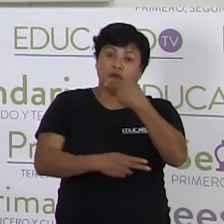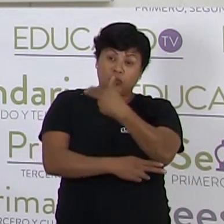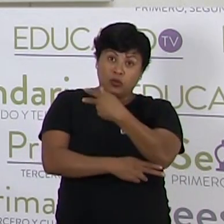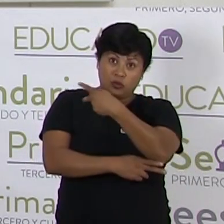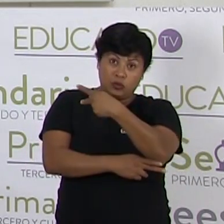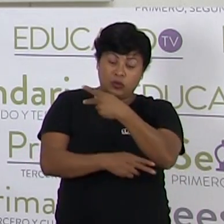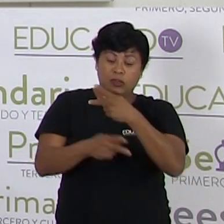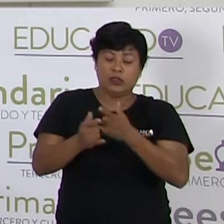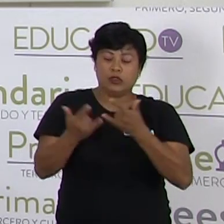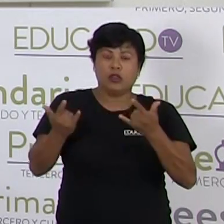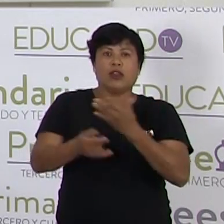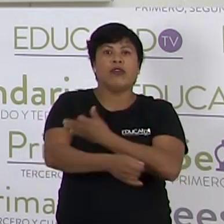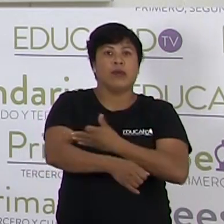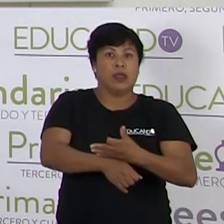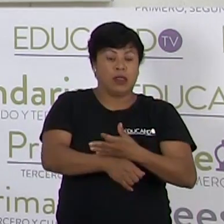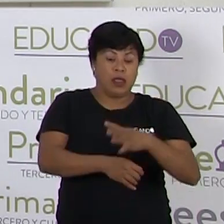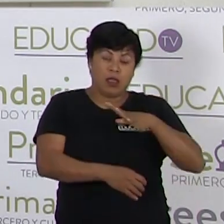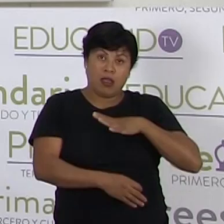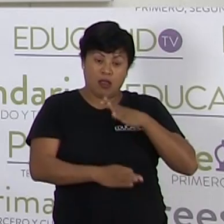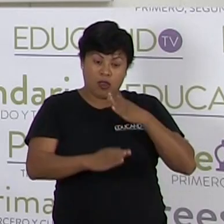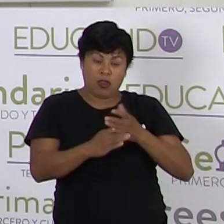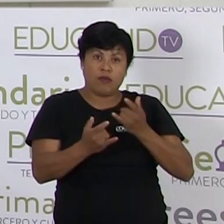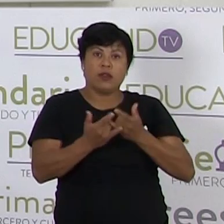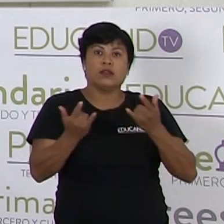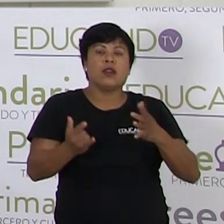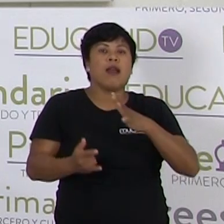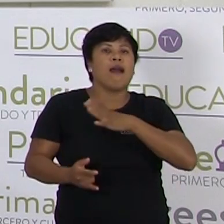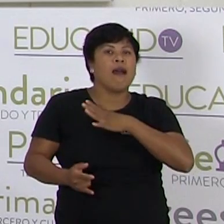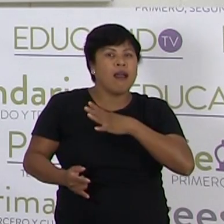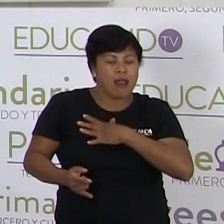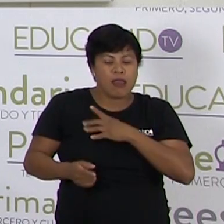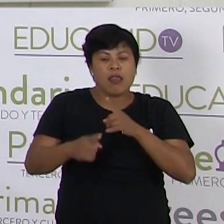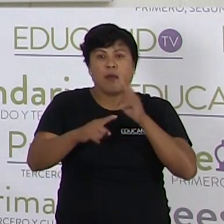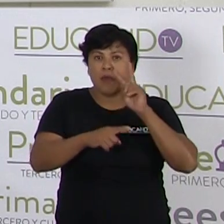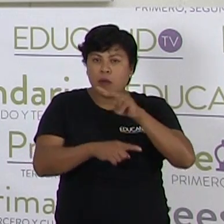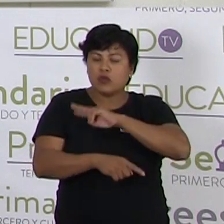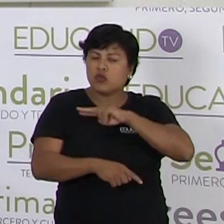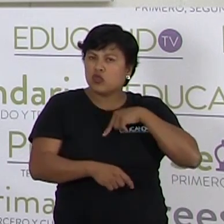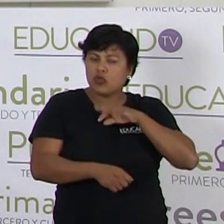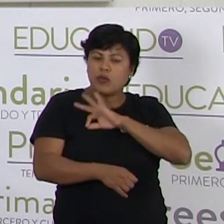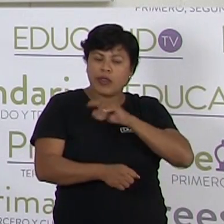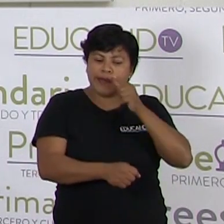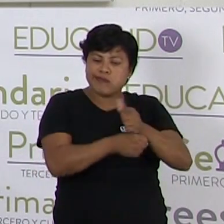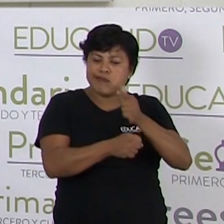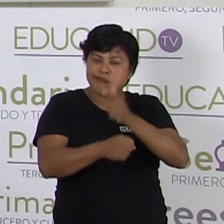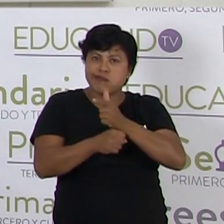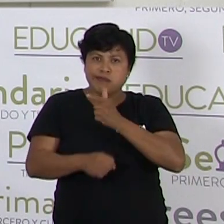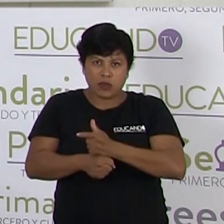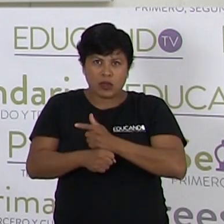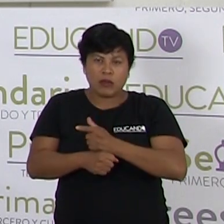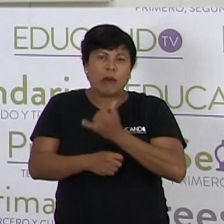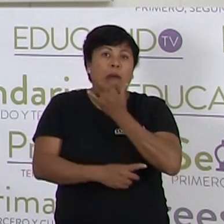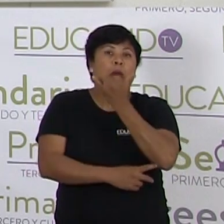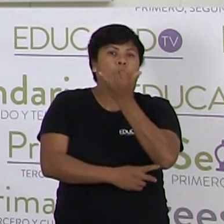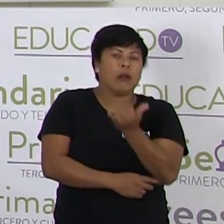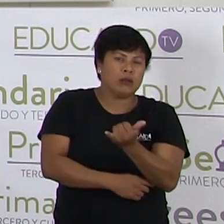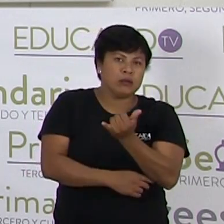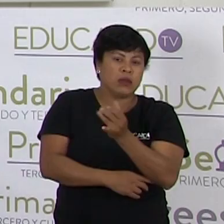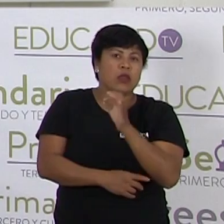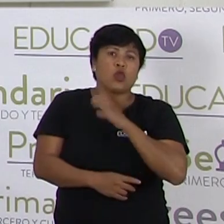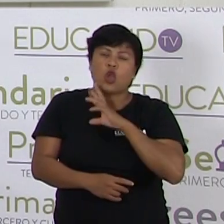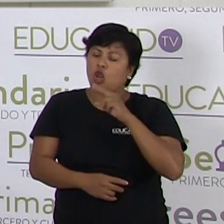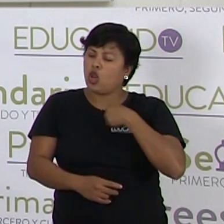Les advierto que en esta historia vamos a encontrar algunos errores de ortografía que no